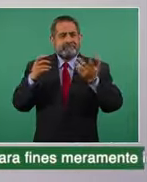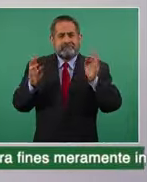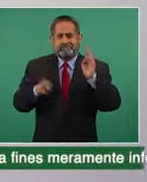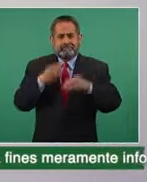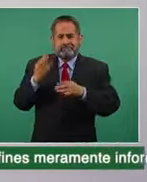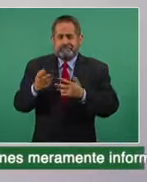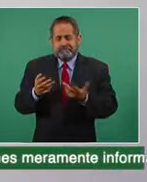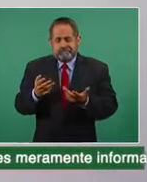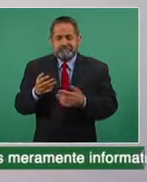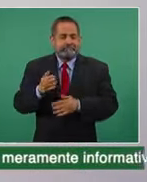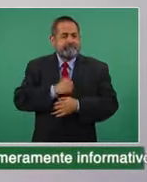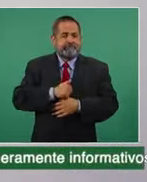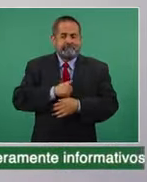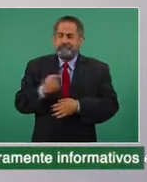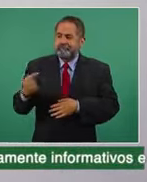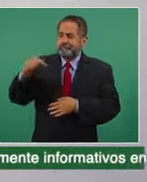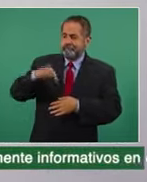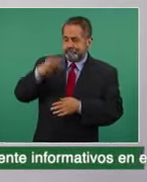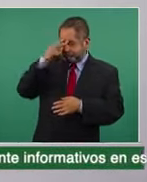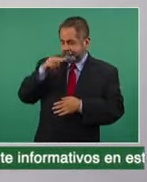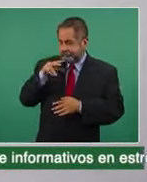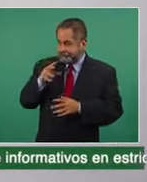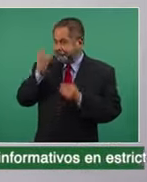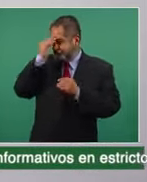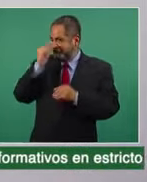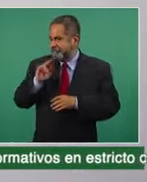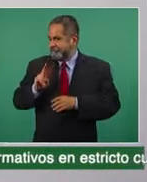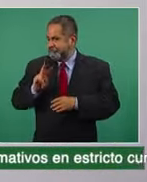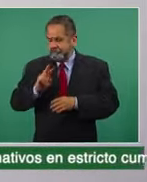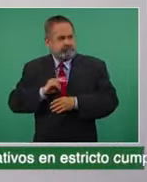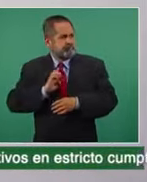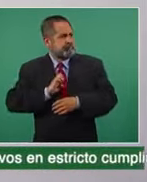echó raíces en nuestro país en un tiempo